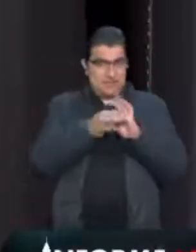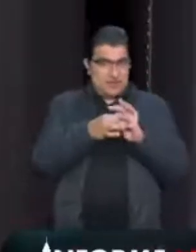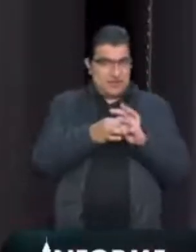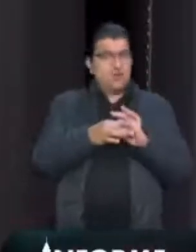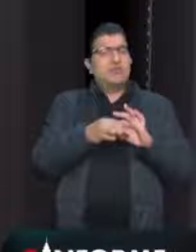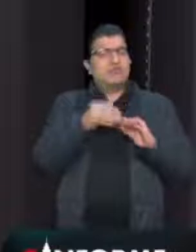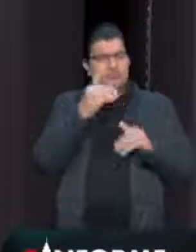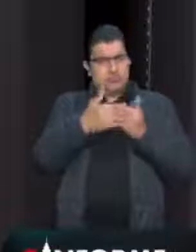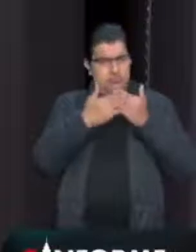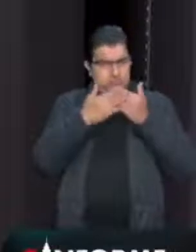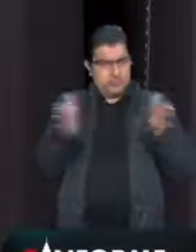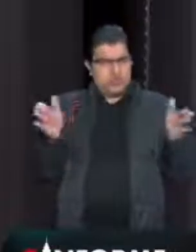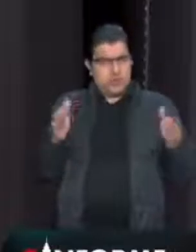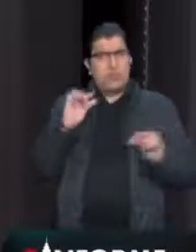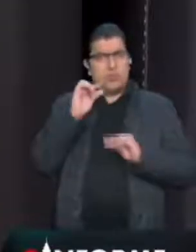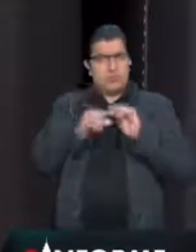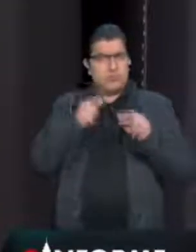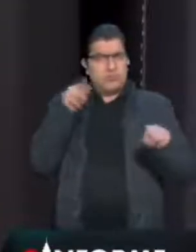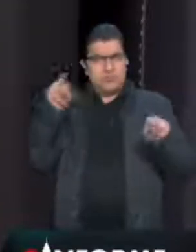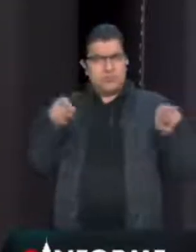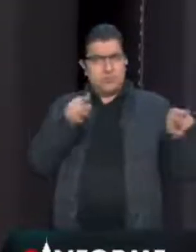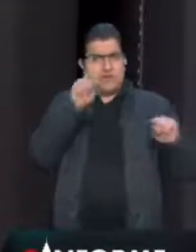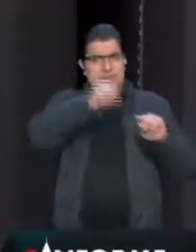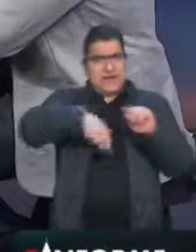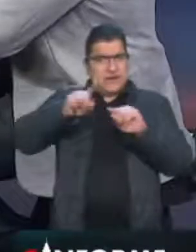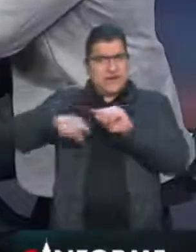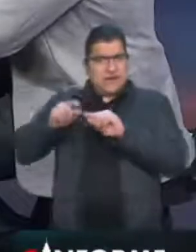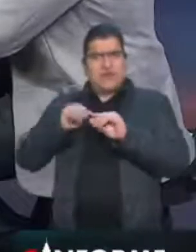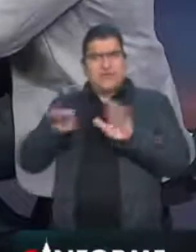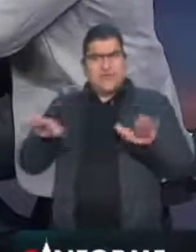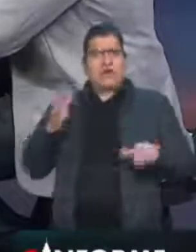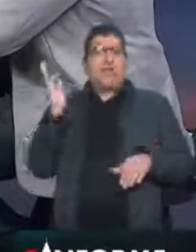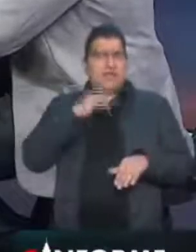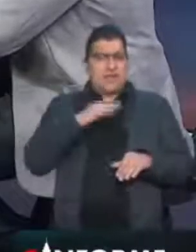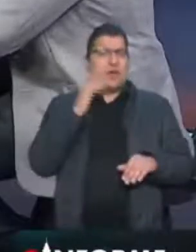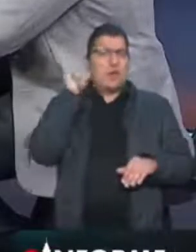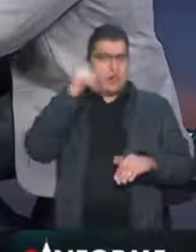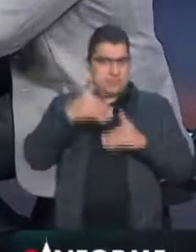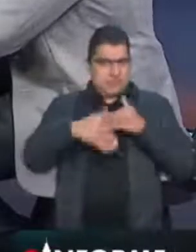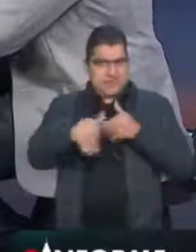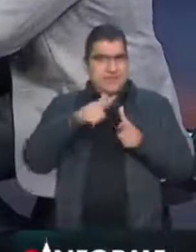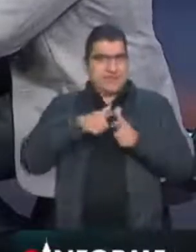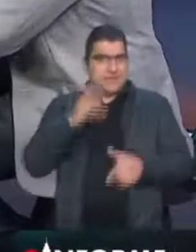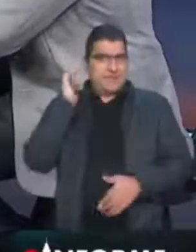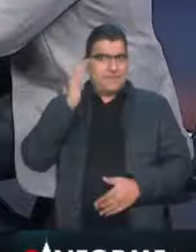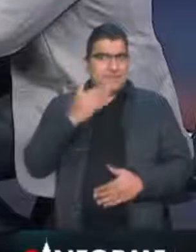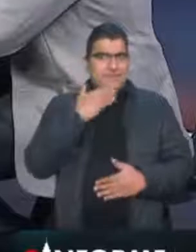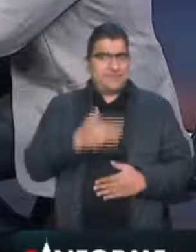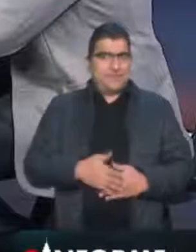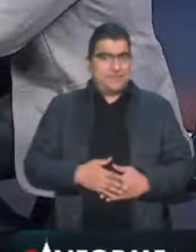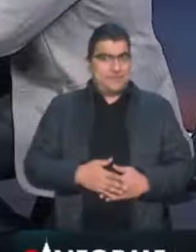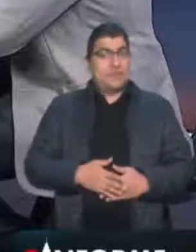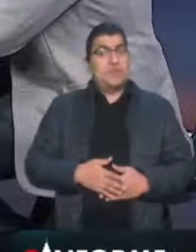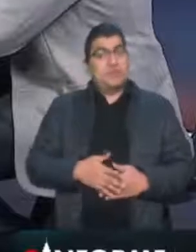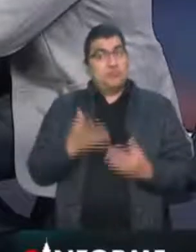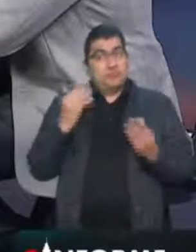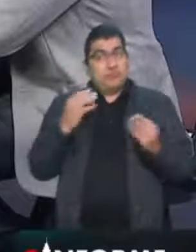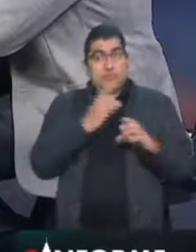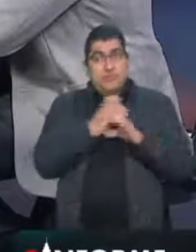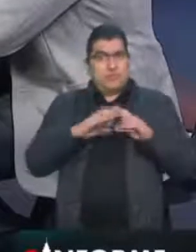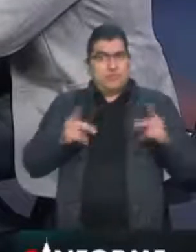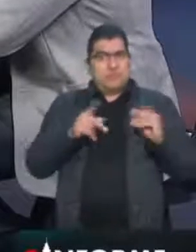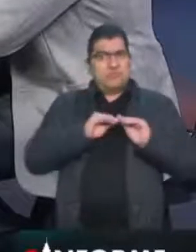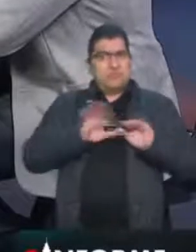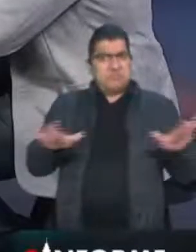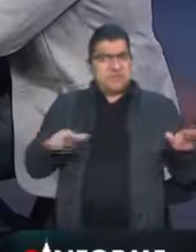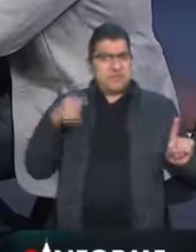parece que se están abriendo y están haciendo el trabajo y decir, bueno, ojalá que continúen así. Oye, Alberto, lo que pasa es que muchos de estos productos se